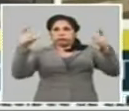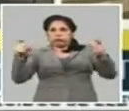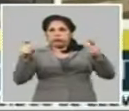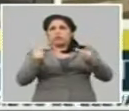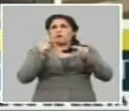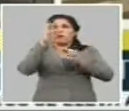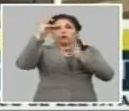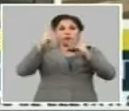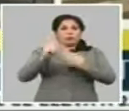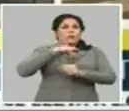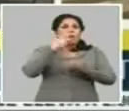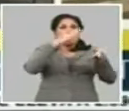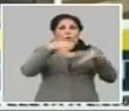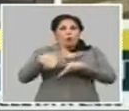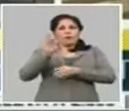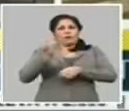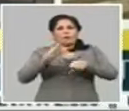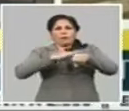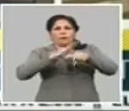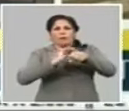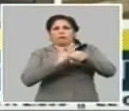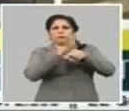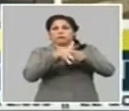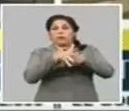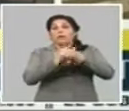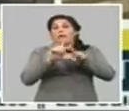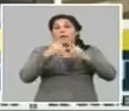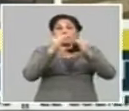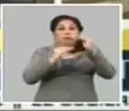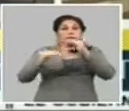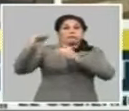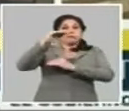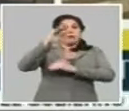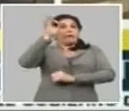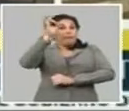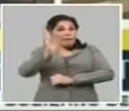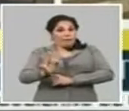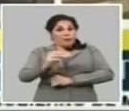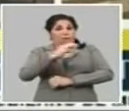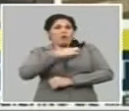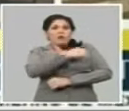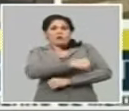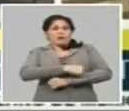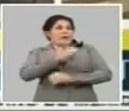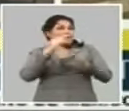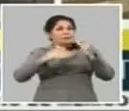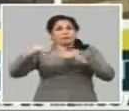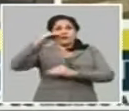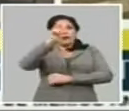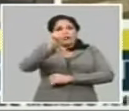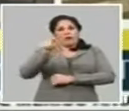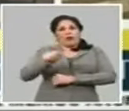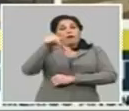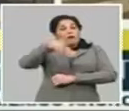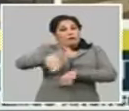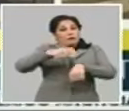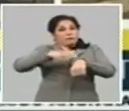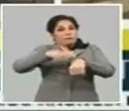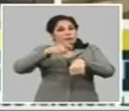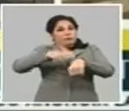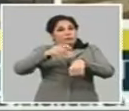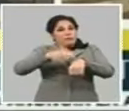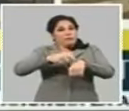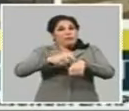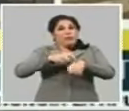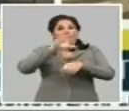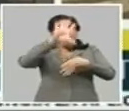cifra de muertos por el coi 19 incluso por encima de china ocupa el primer lugar ahora mismo en el